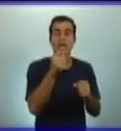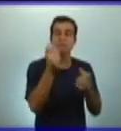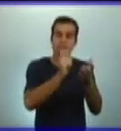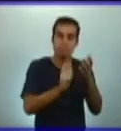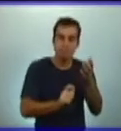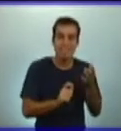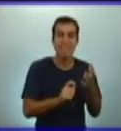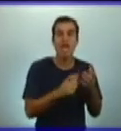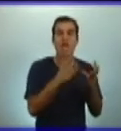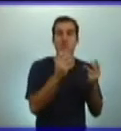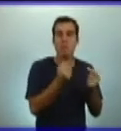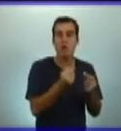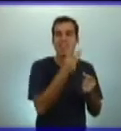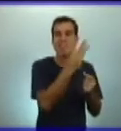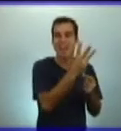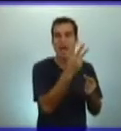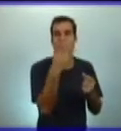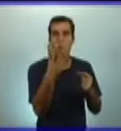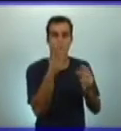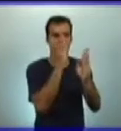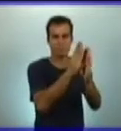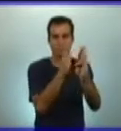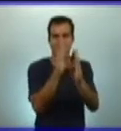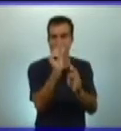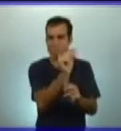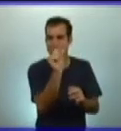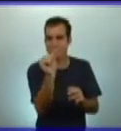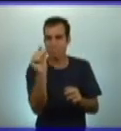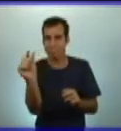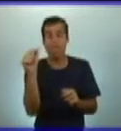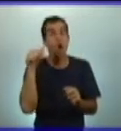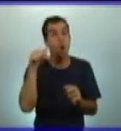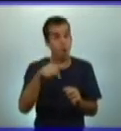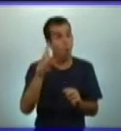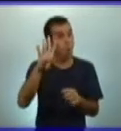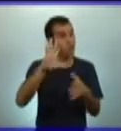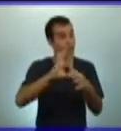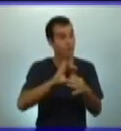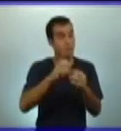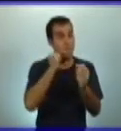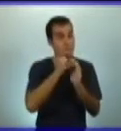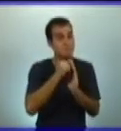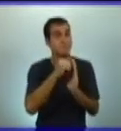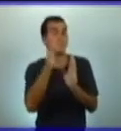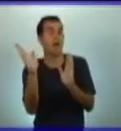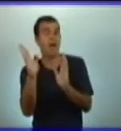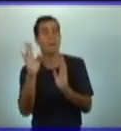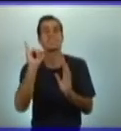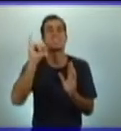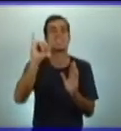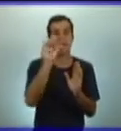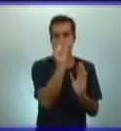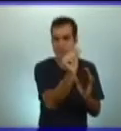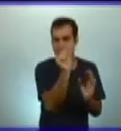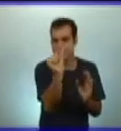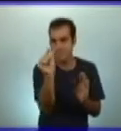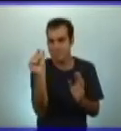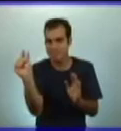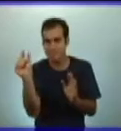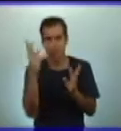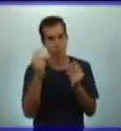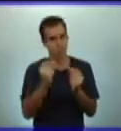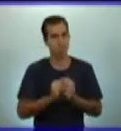este grado aumentamos hasta 6 lugares. O sea, vamos a operar con ejercicios, con números donde los